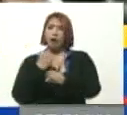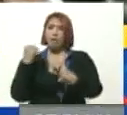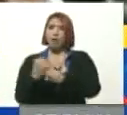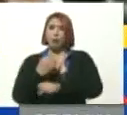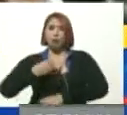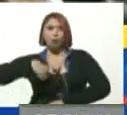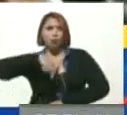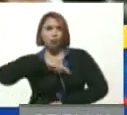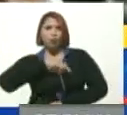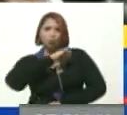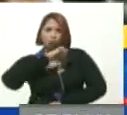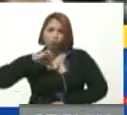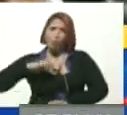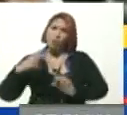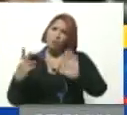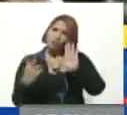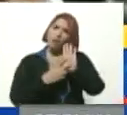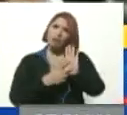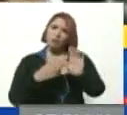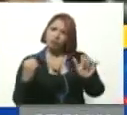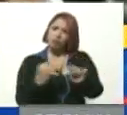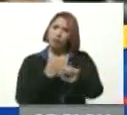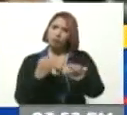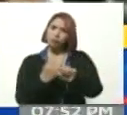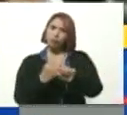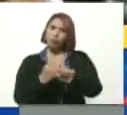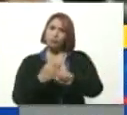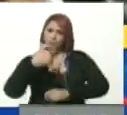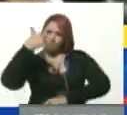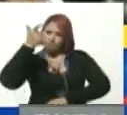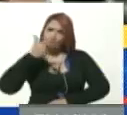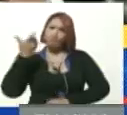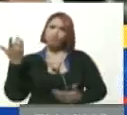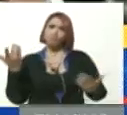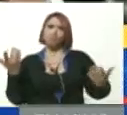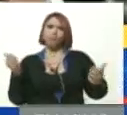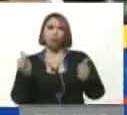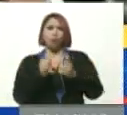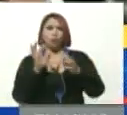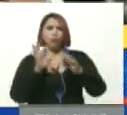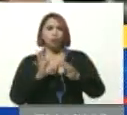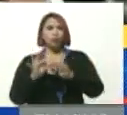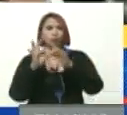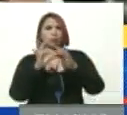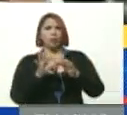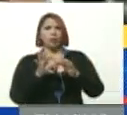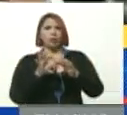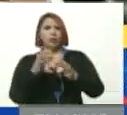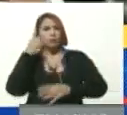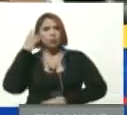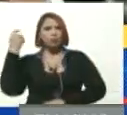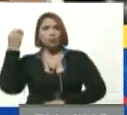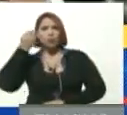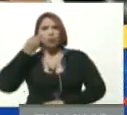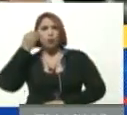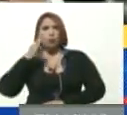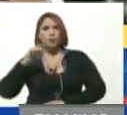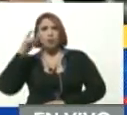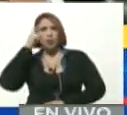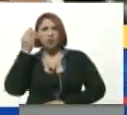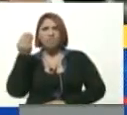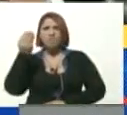nosotros que somos de verdad, trabajamos con seriedad, con unidad, por esos sueños, Boris. ¿Qué más tienes por